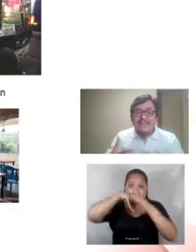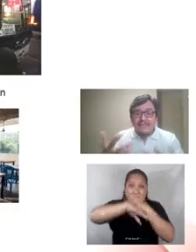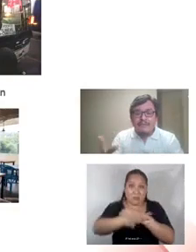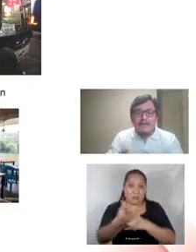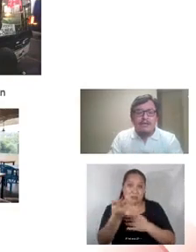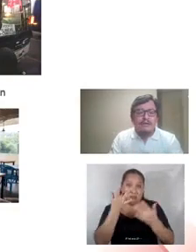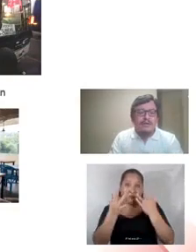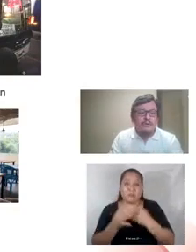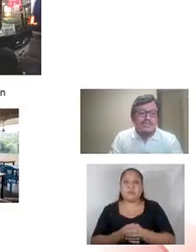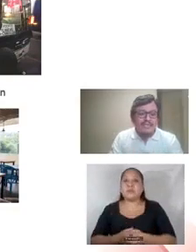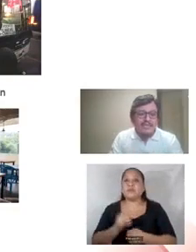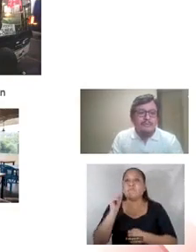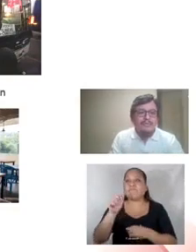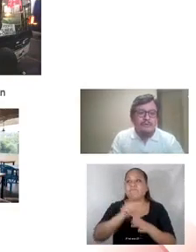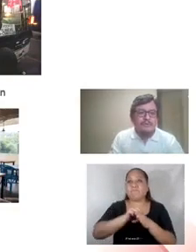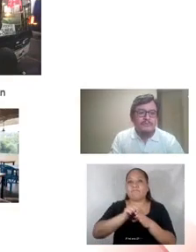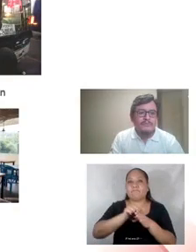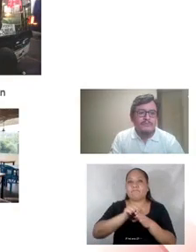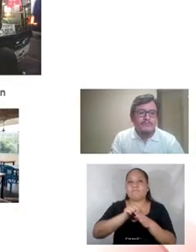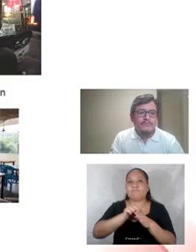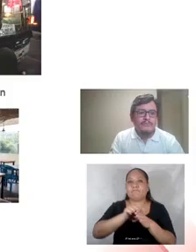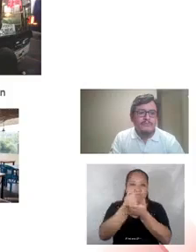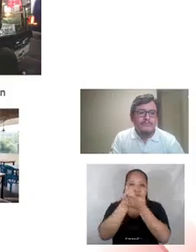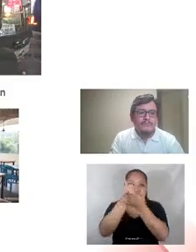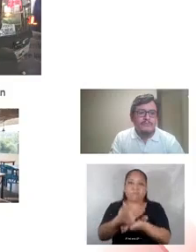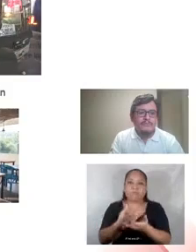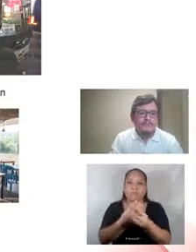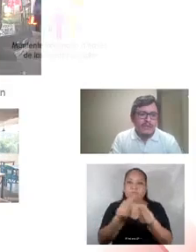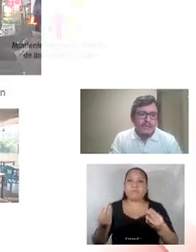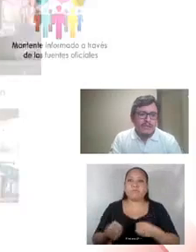Es una práctica también que nos va a ayudar. Siguiente, por favor.